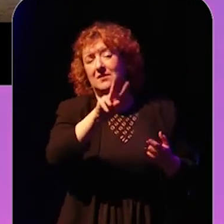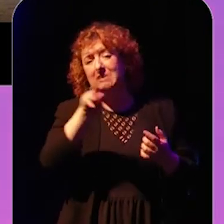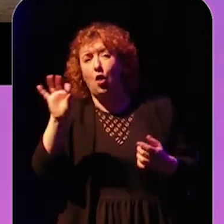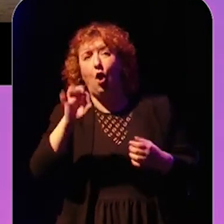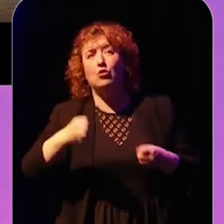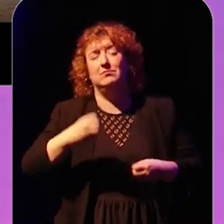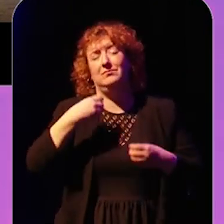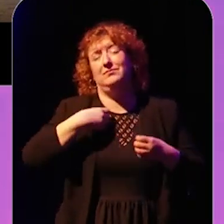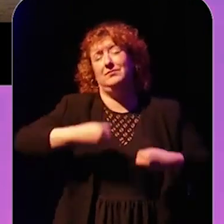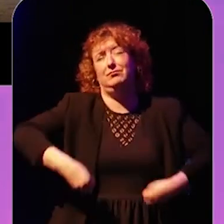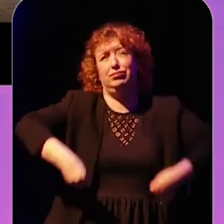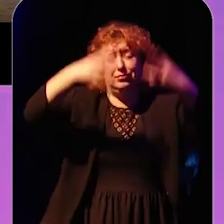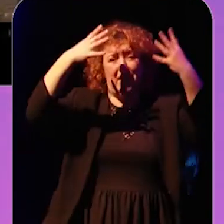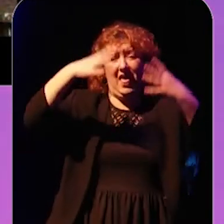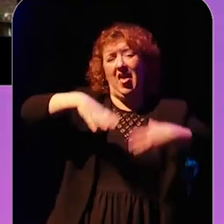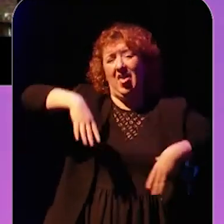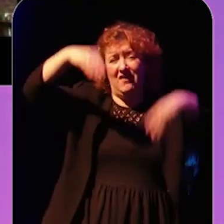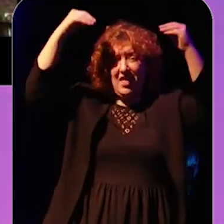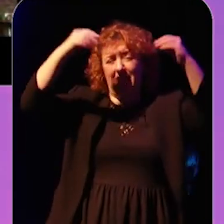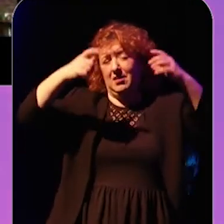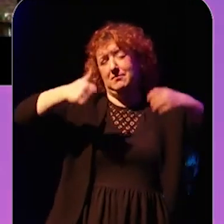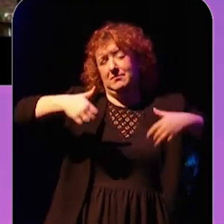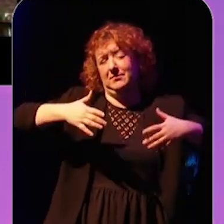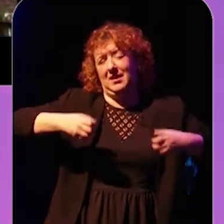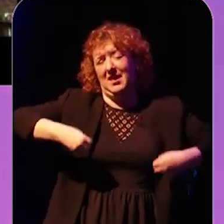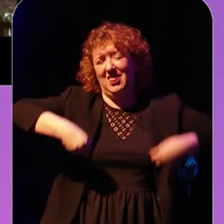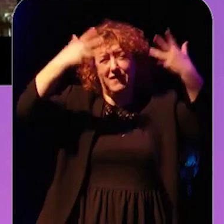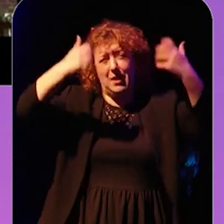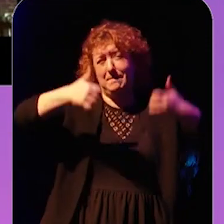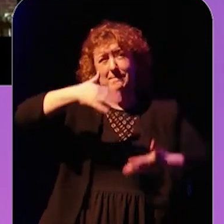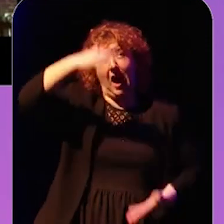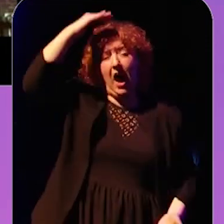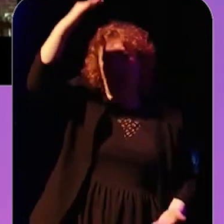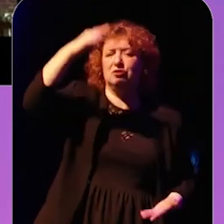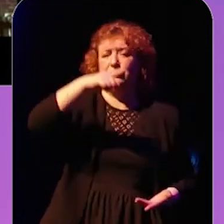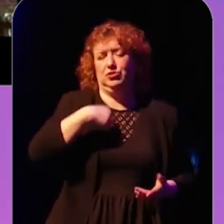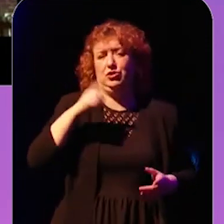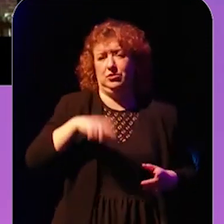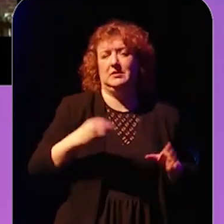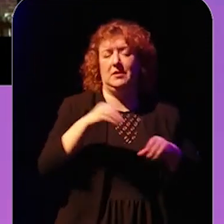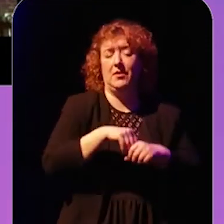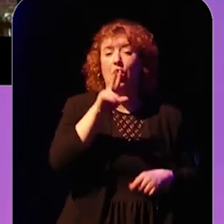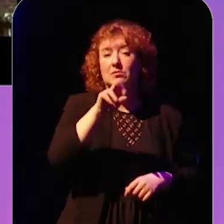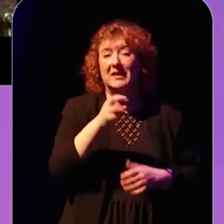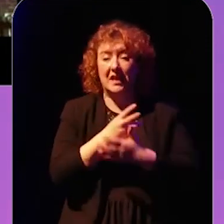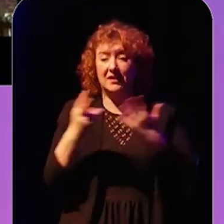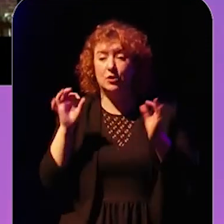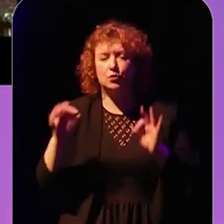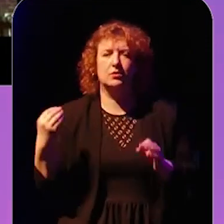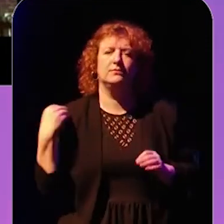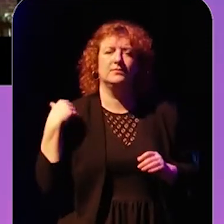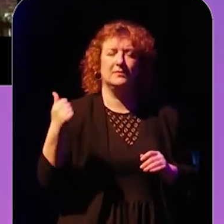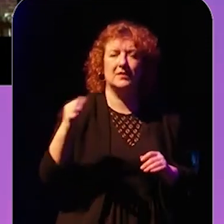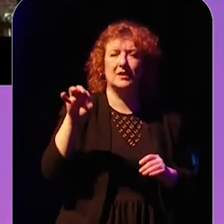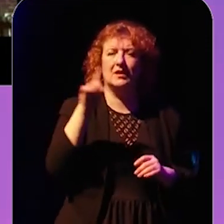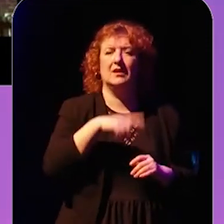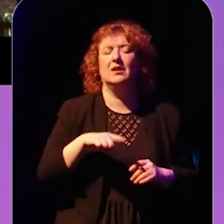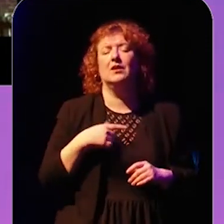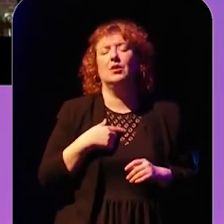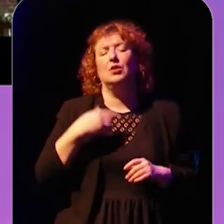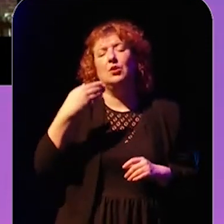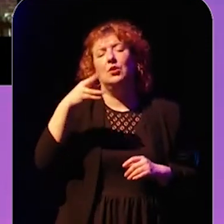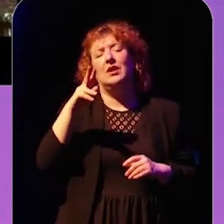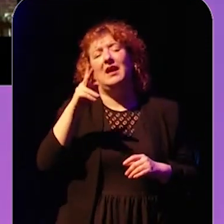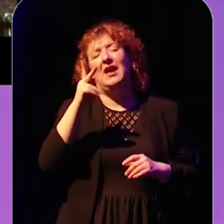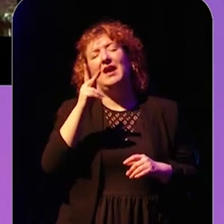del mundo. Ya llega 2017 y en ese momento nos surge la oportunidad de trabajar con el Burj Khalifa,